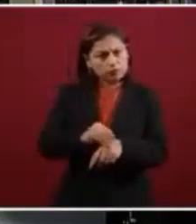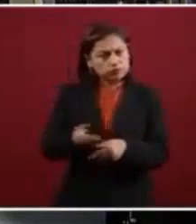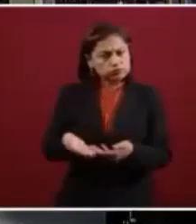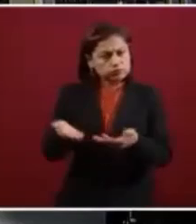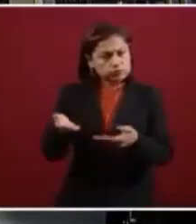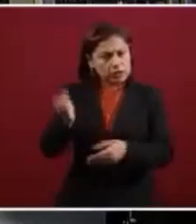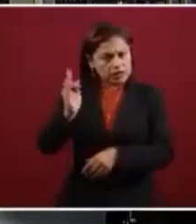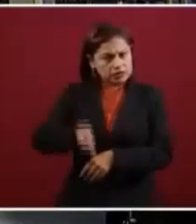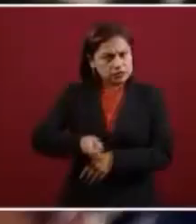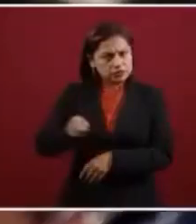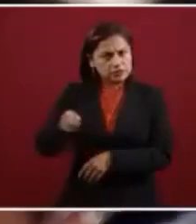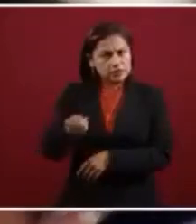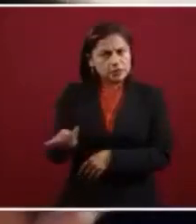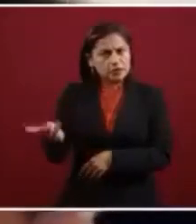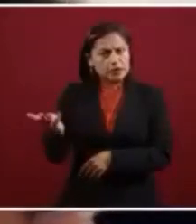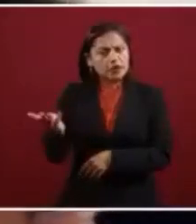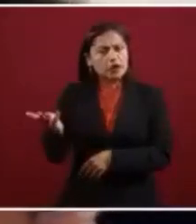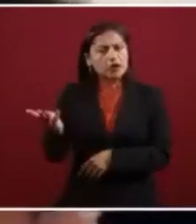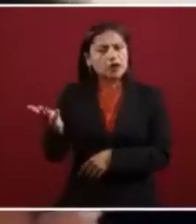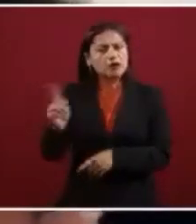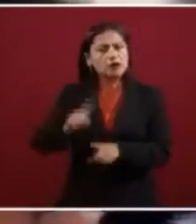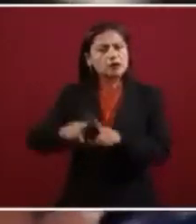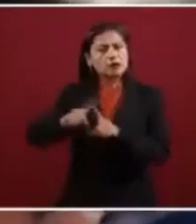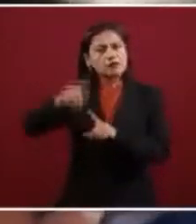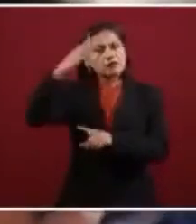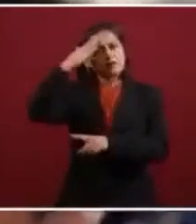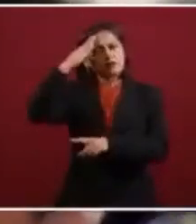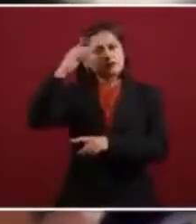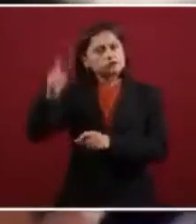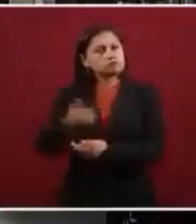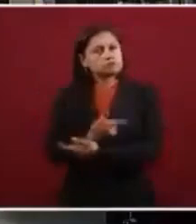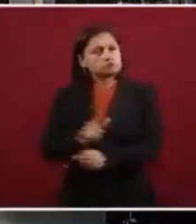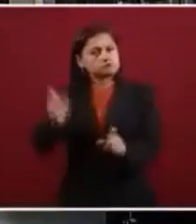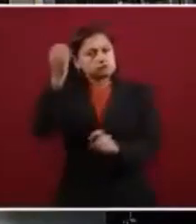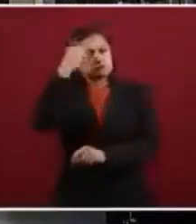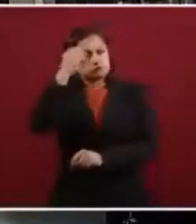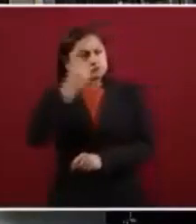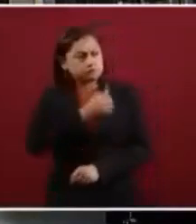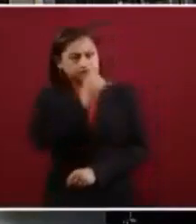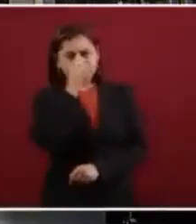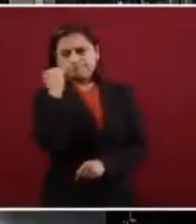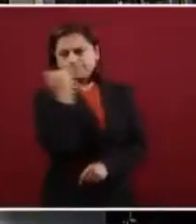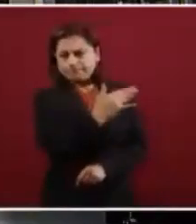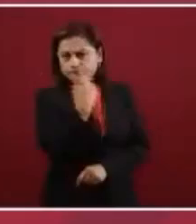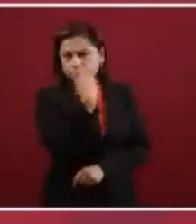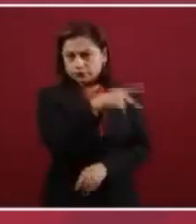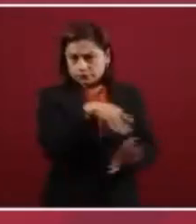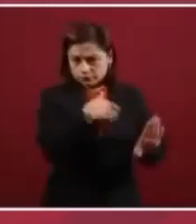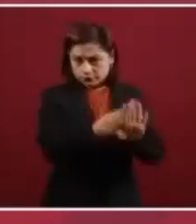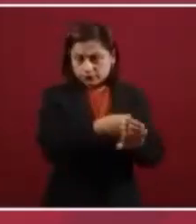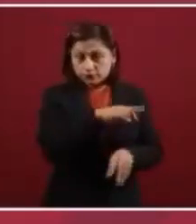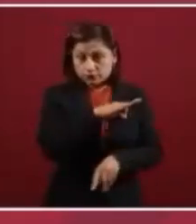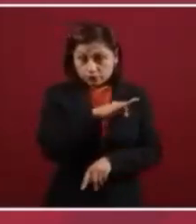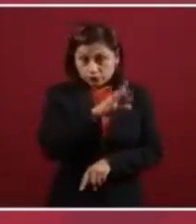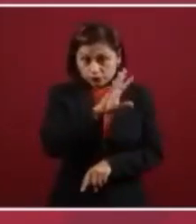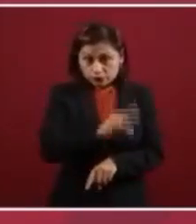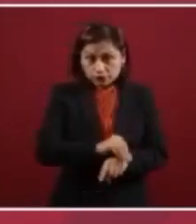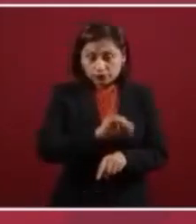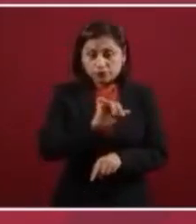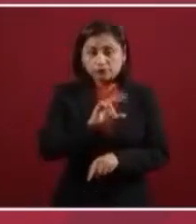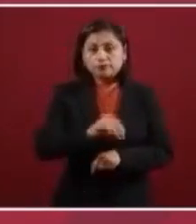de estos líderes de opinión. Gracias. Bueno, lo de el salario de